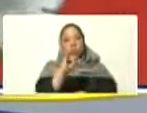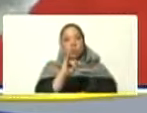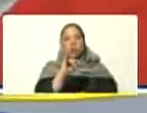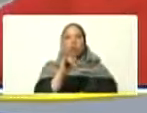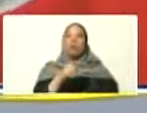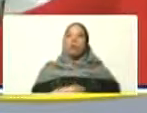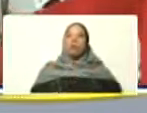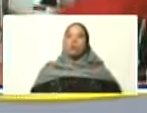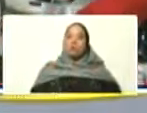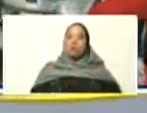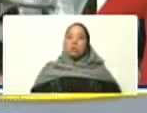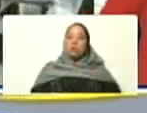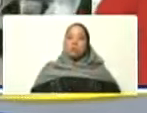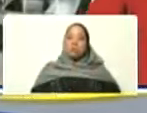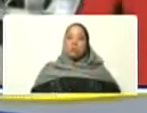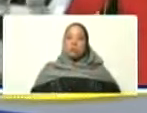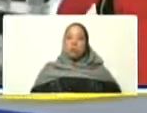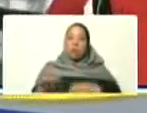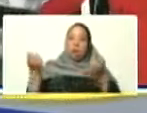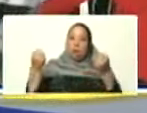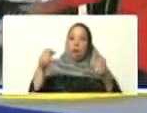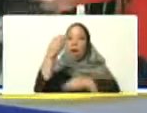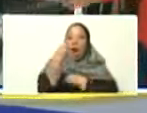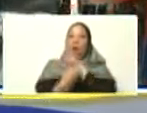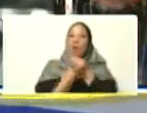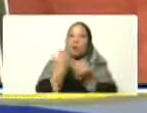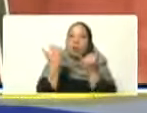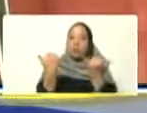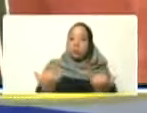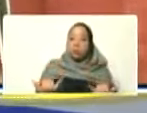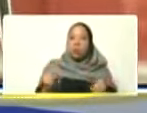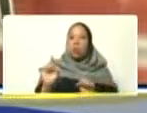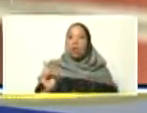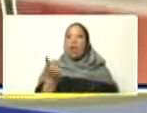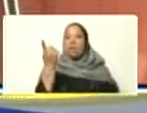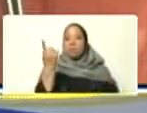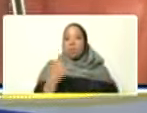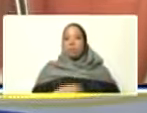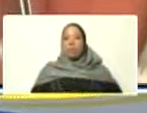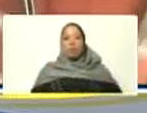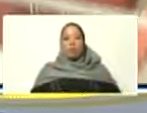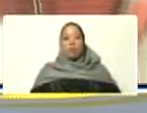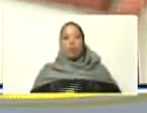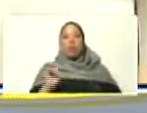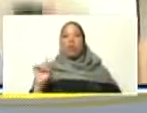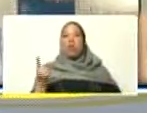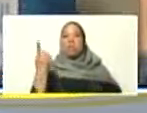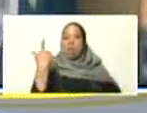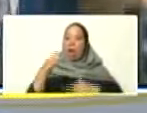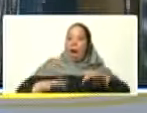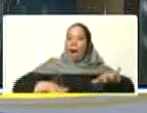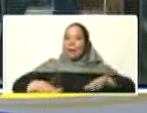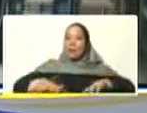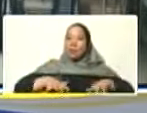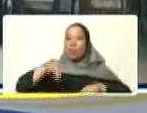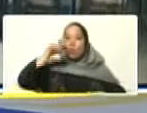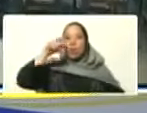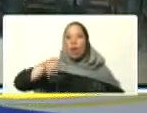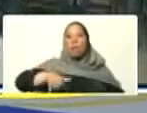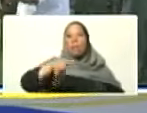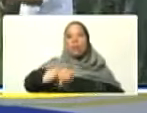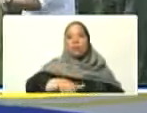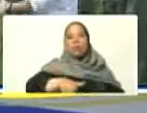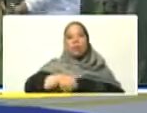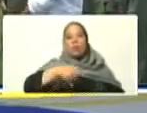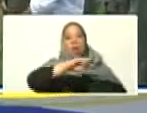mano y la vamos a implementar. Pero la primera logística, la primera acción es del poder popular y